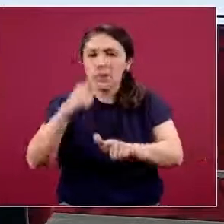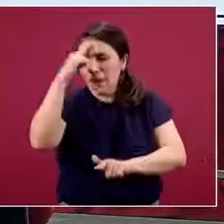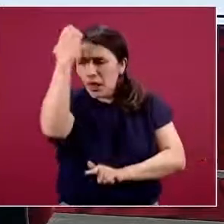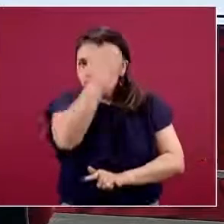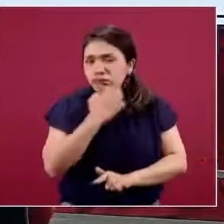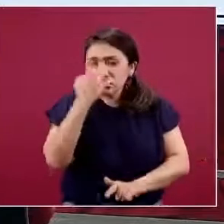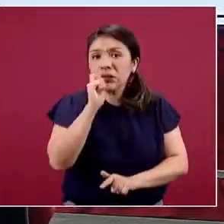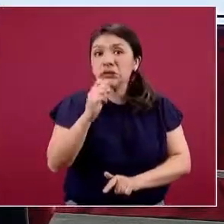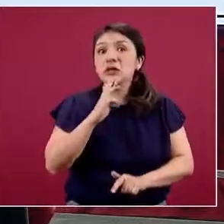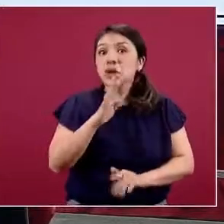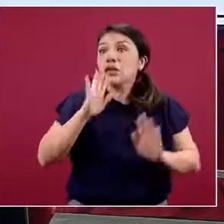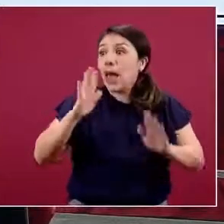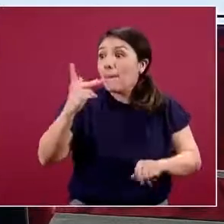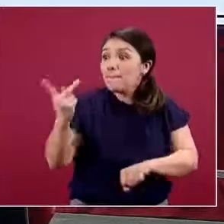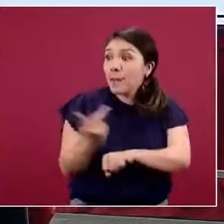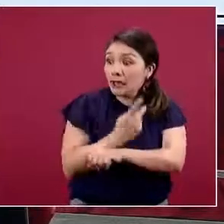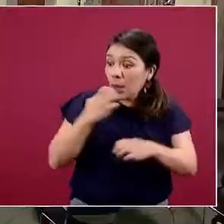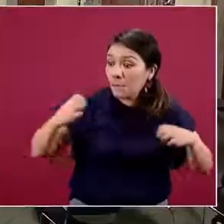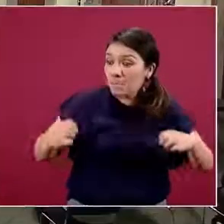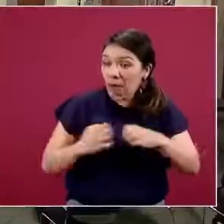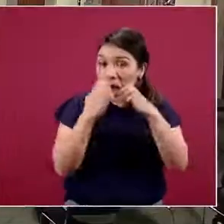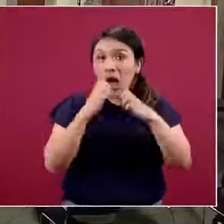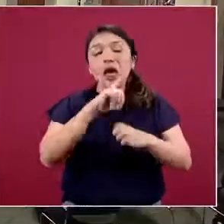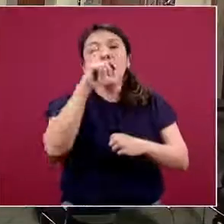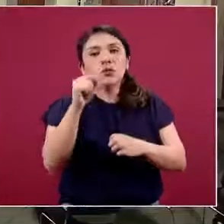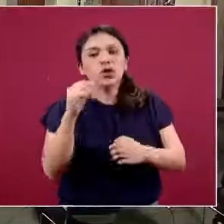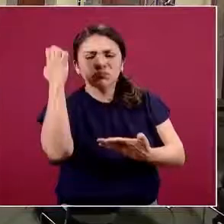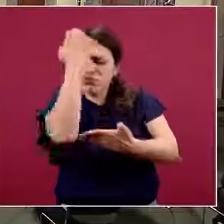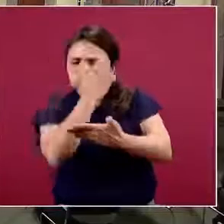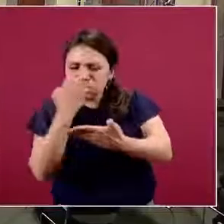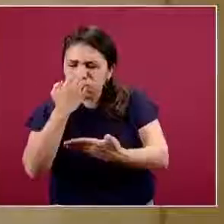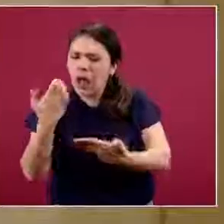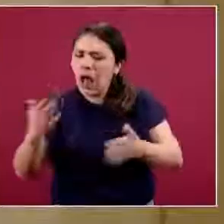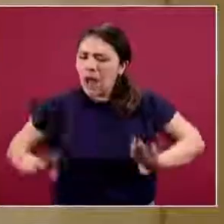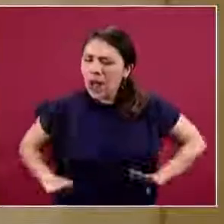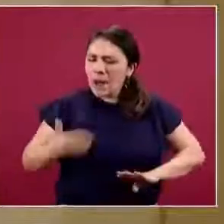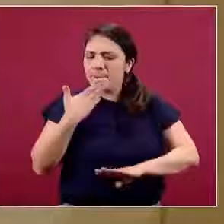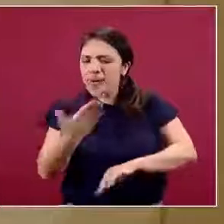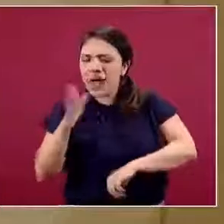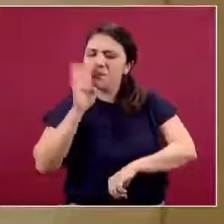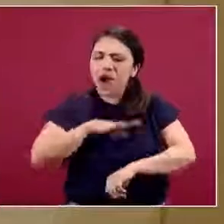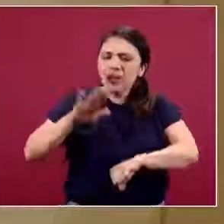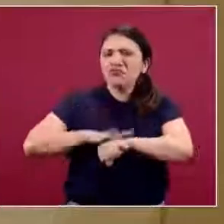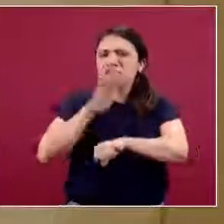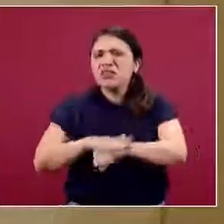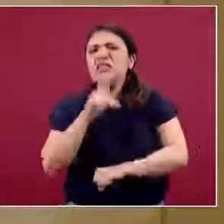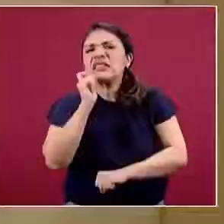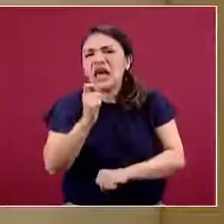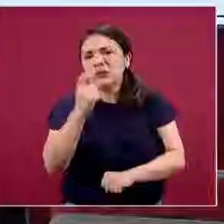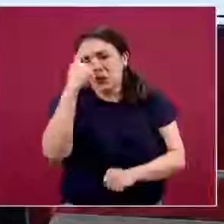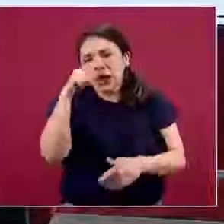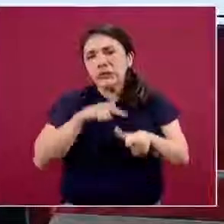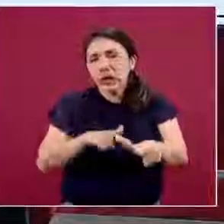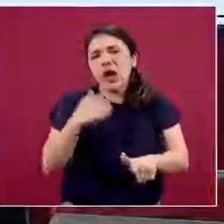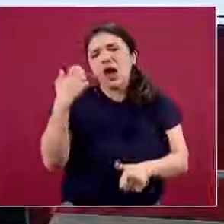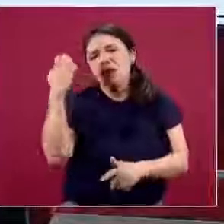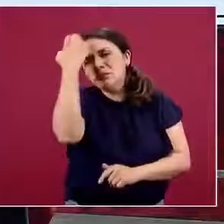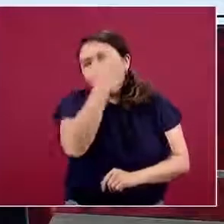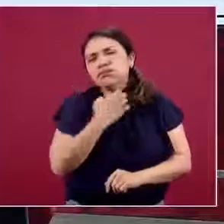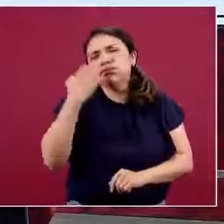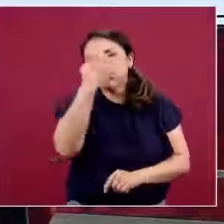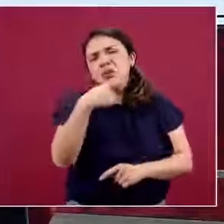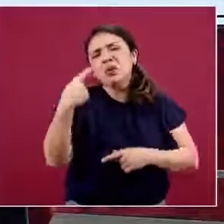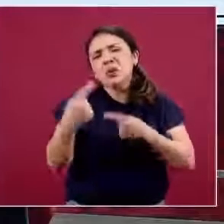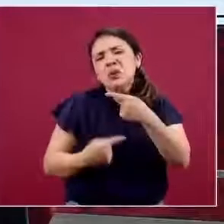resultados de la atención de la emergencia, por supuesto que son muy importantes para poder dar puntual seguimiento a lo que quede pendiente, y es un ciclo